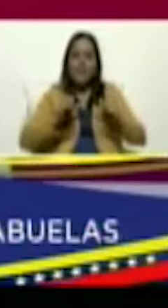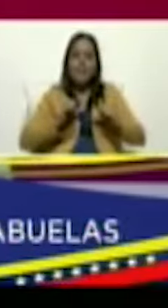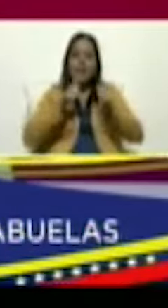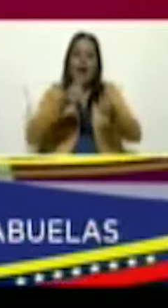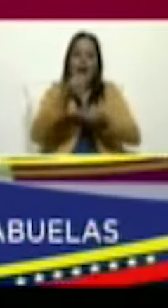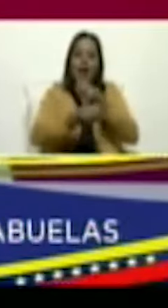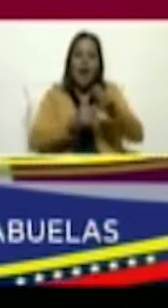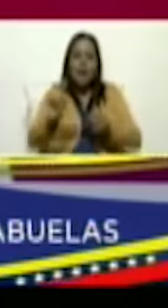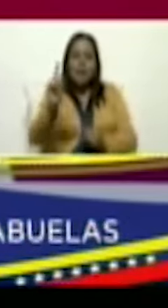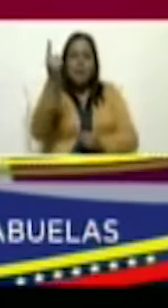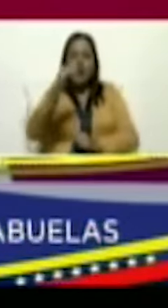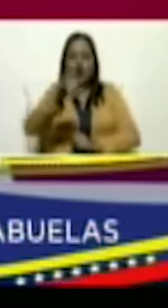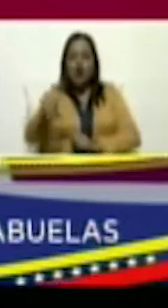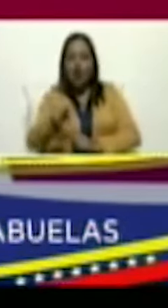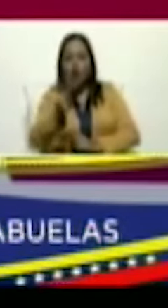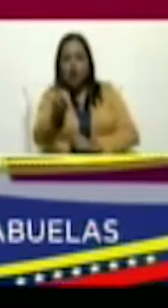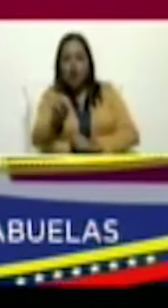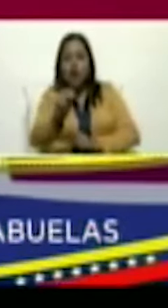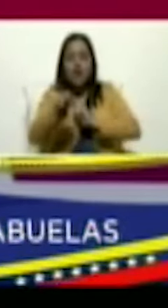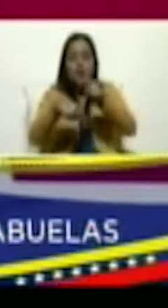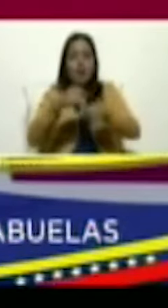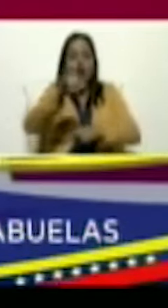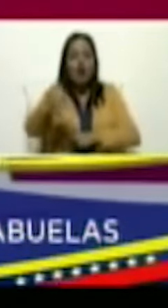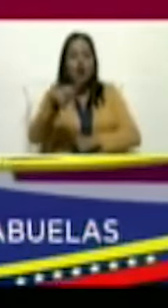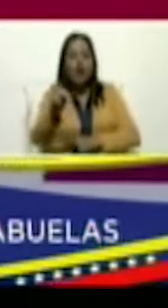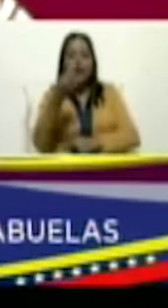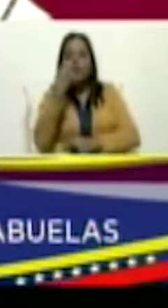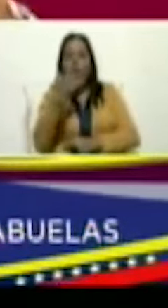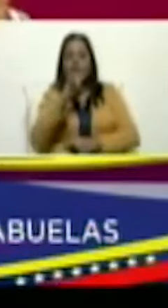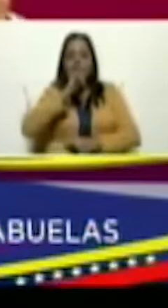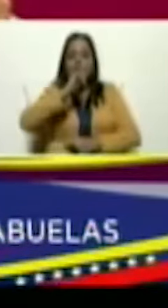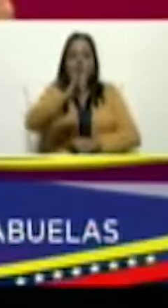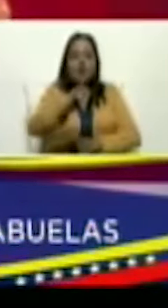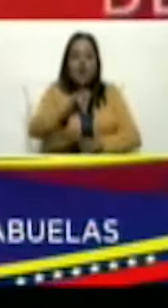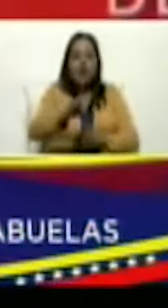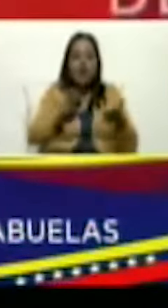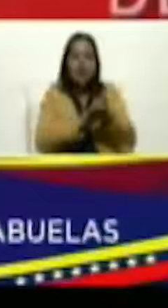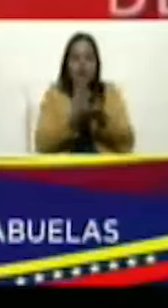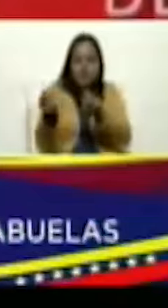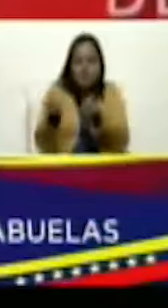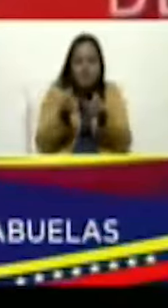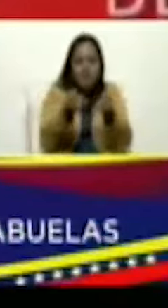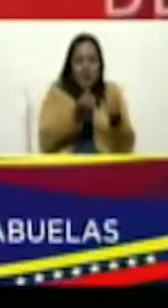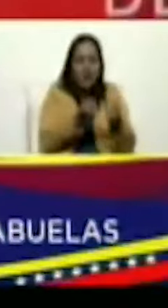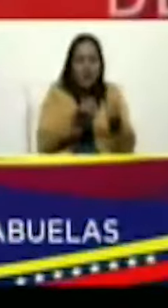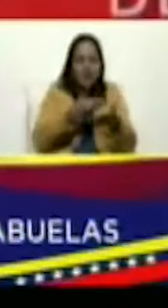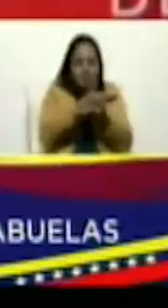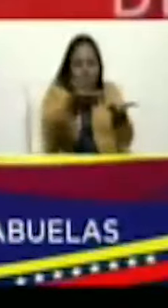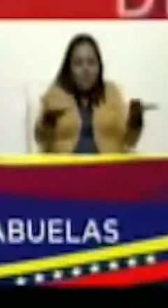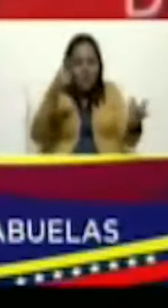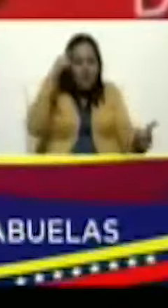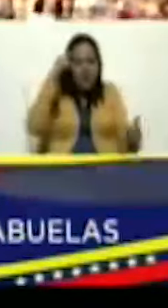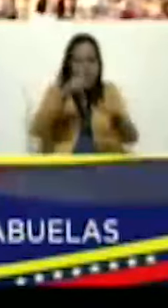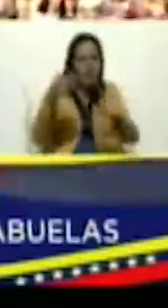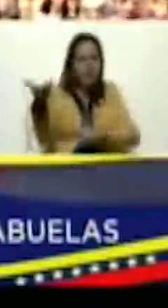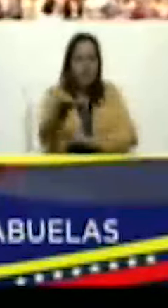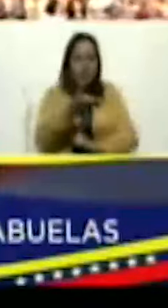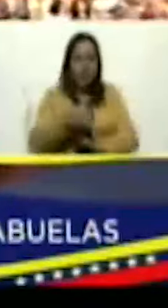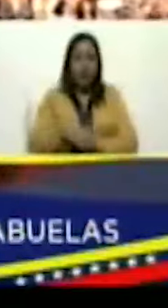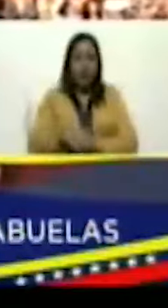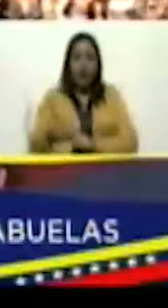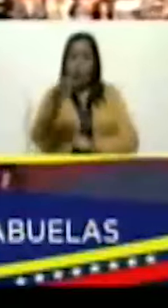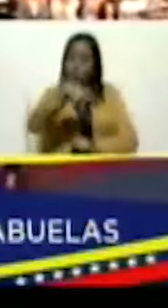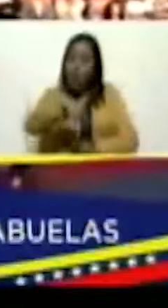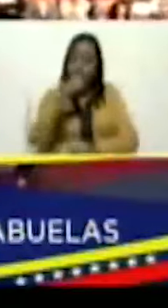el 1 de junio. Y en junio le tengo buenas noticias con la recaudación que les va a llegar directo a ustedes. Ustedes